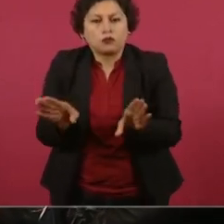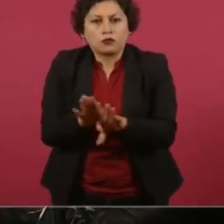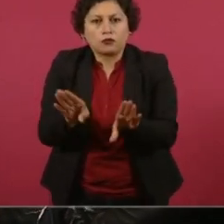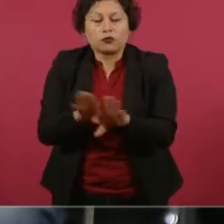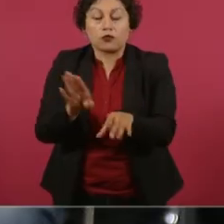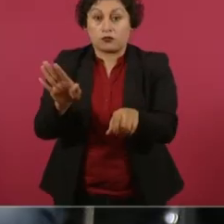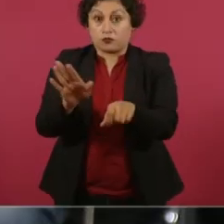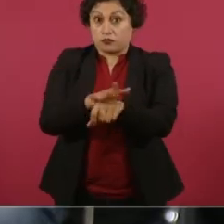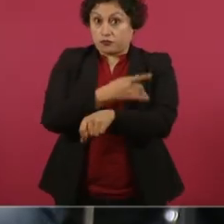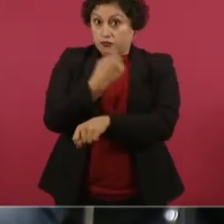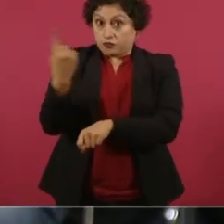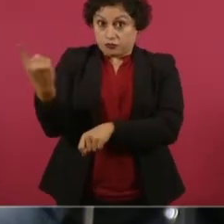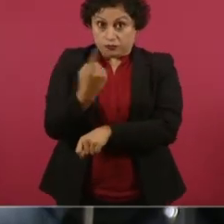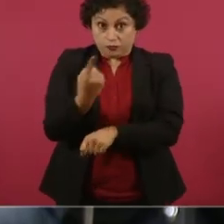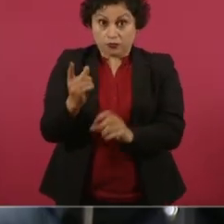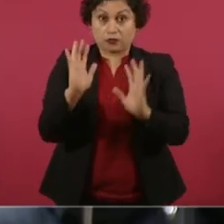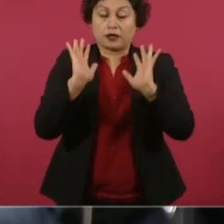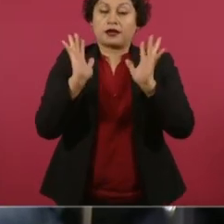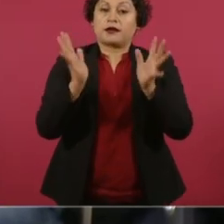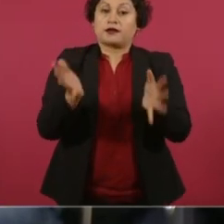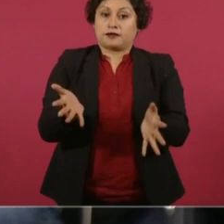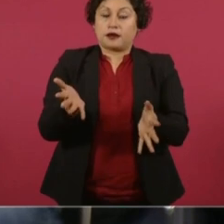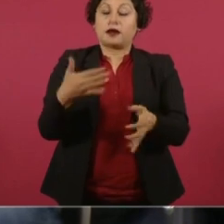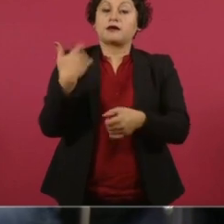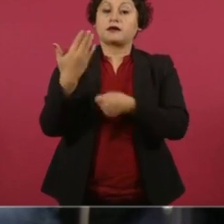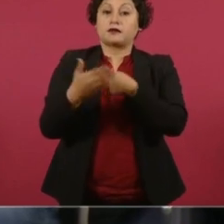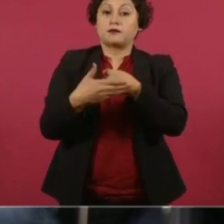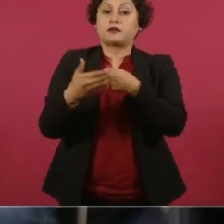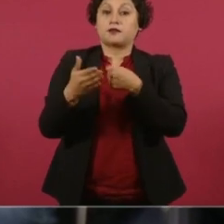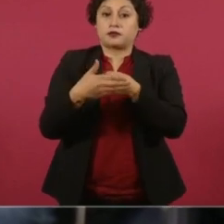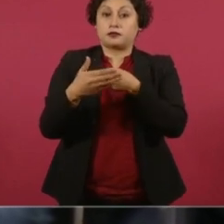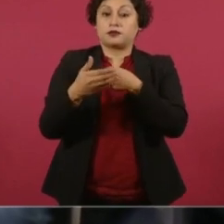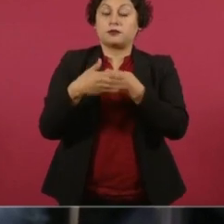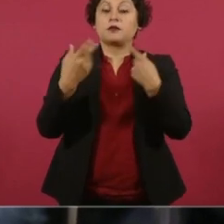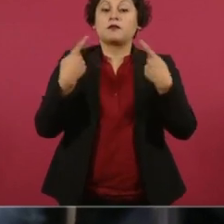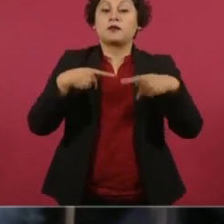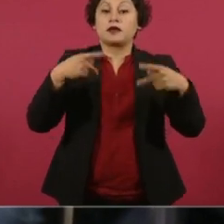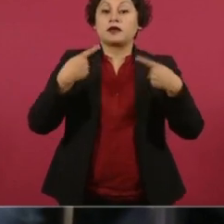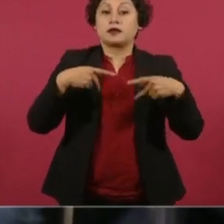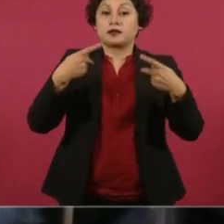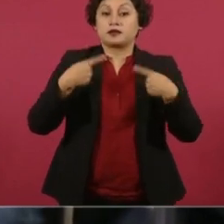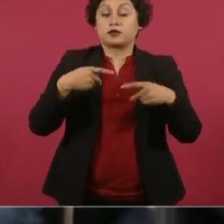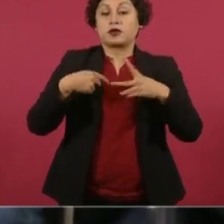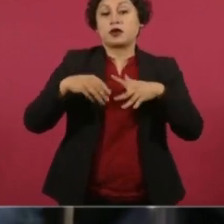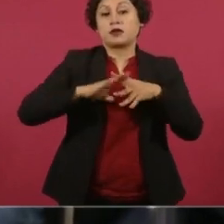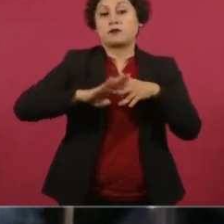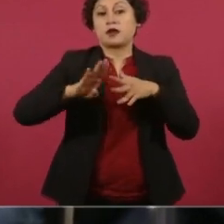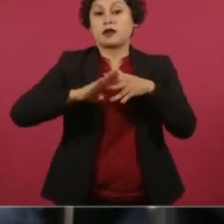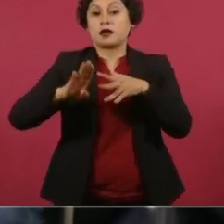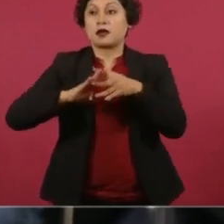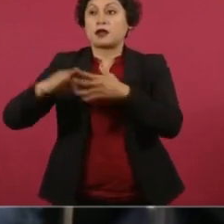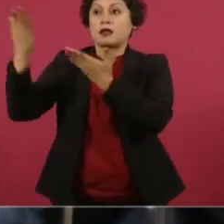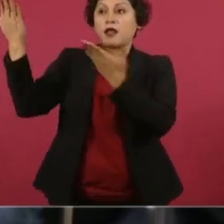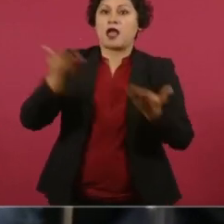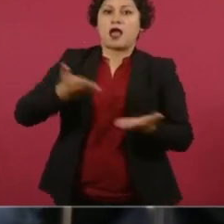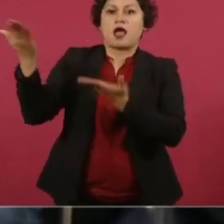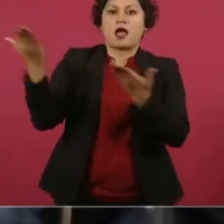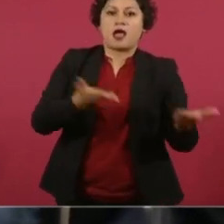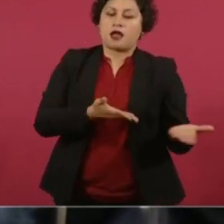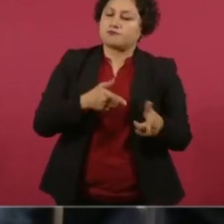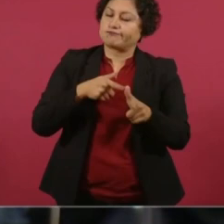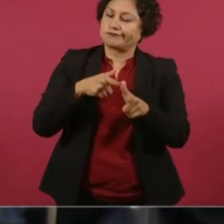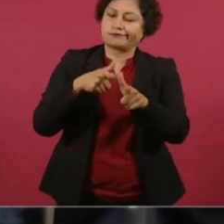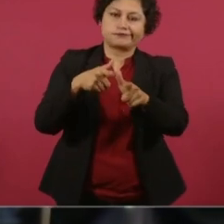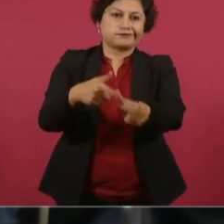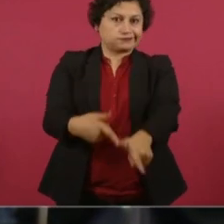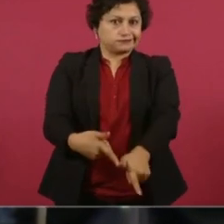el aumento en las llegadas de migrantes de determinados países sigue